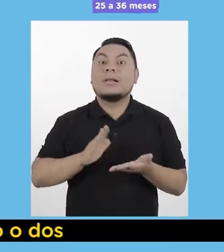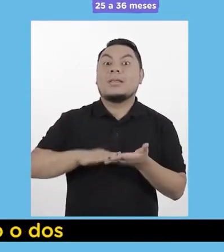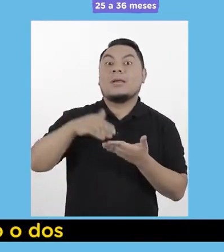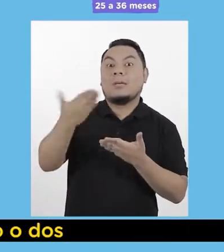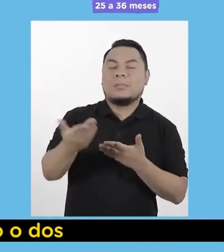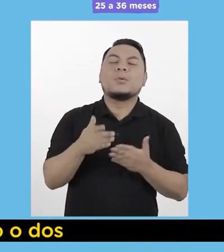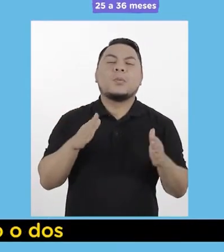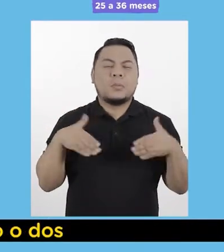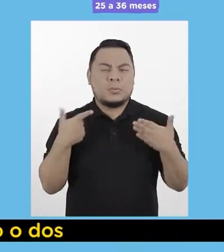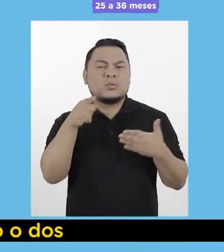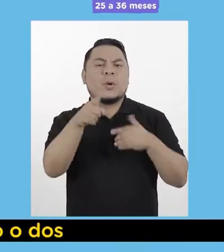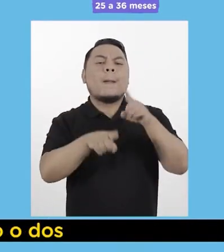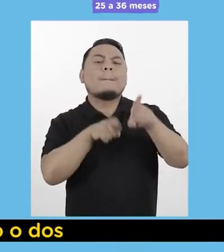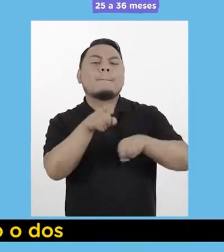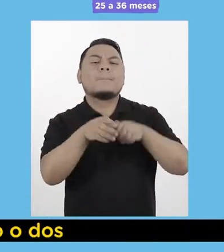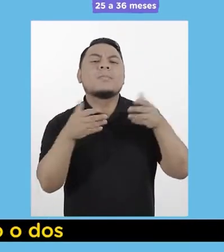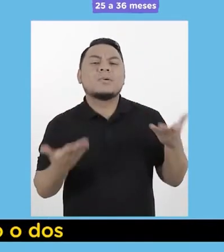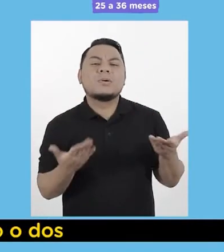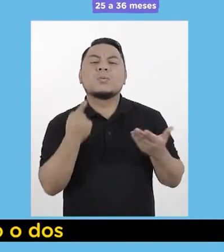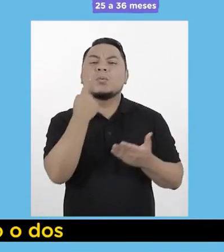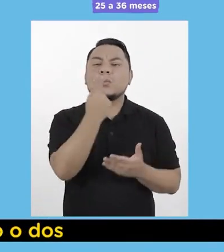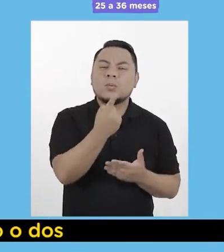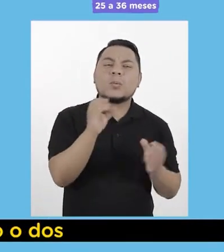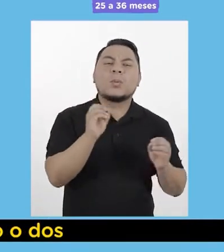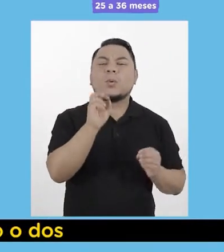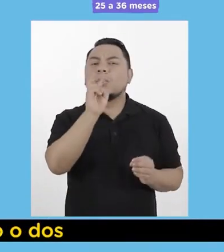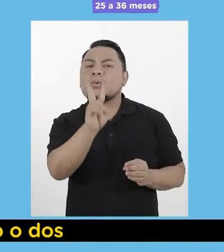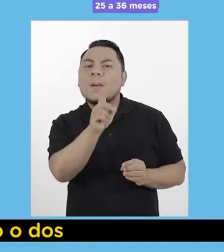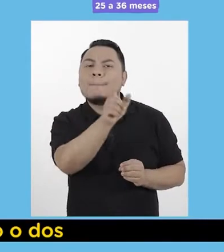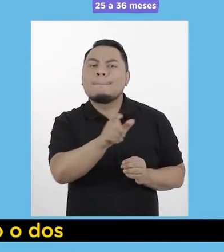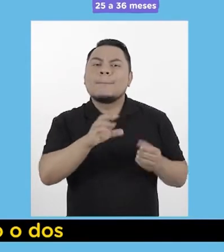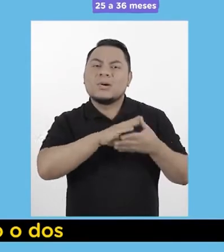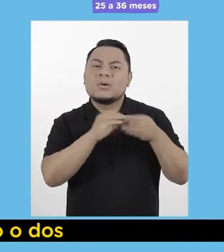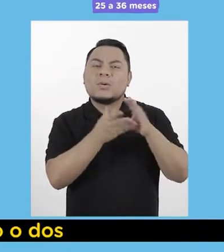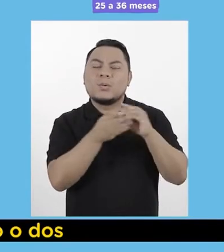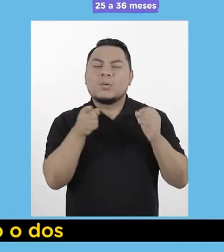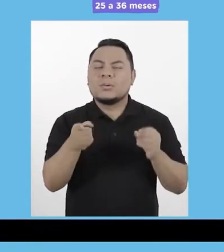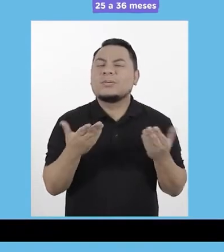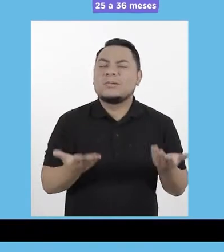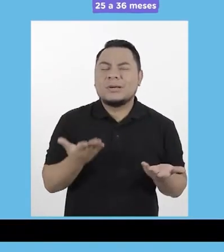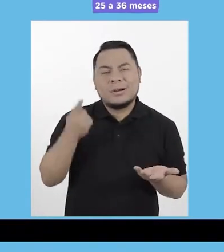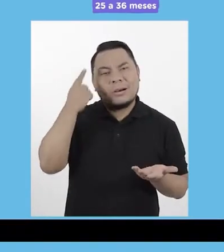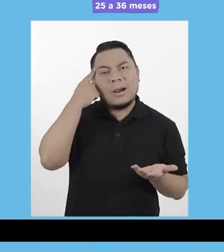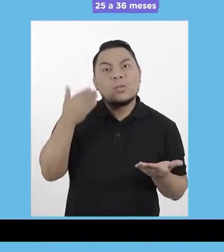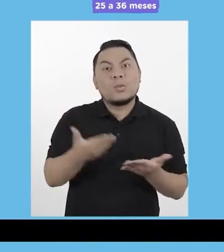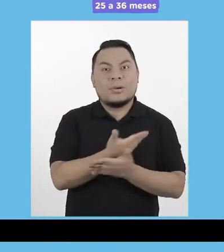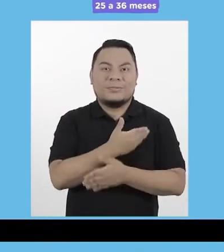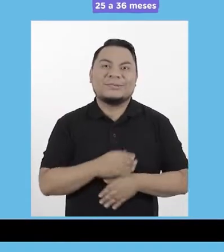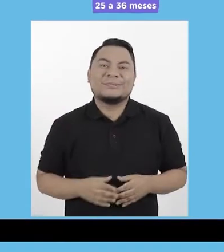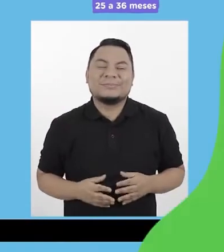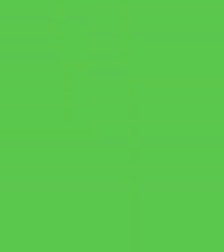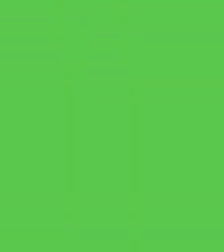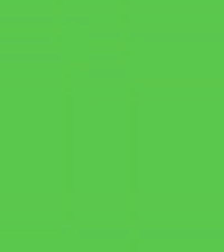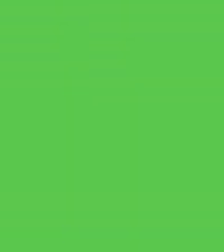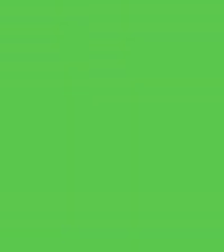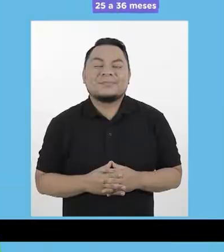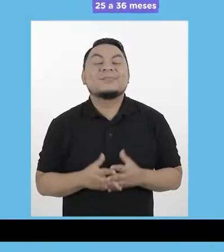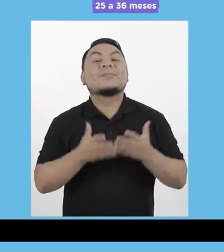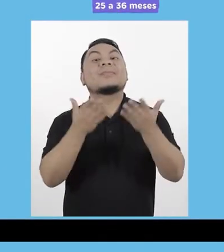conocidos. Luego, puedes preguntarle por uno o dos que le resulten